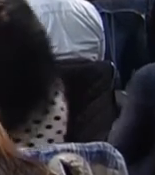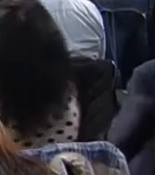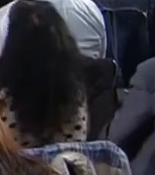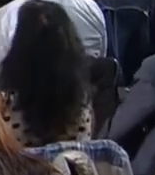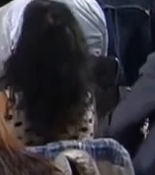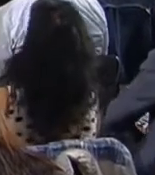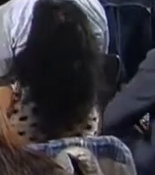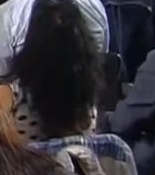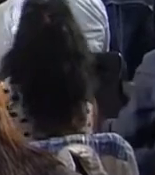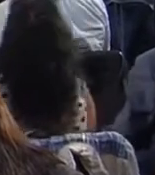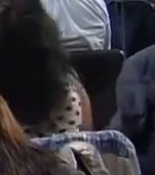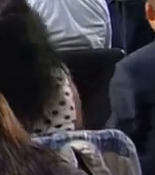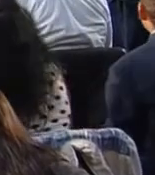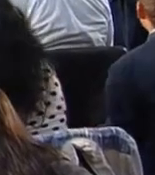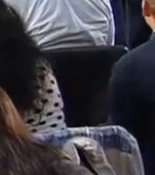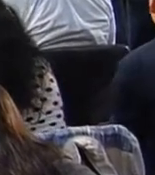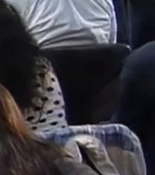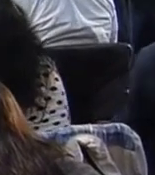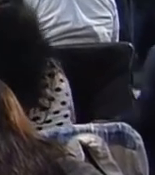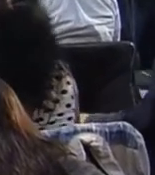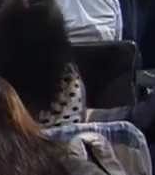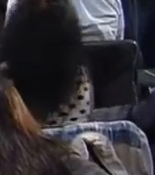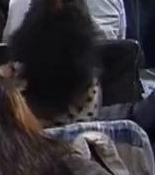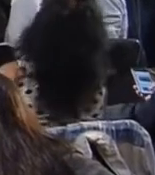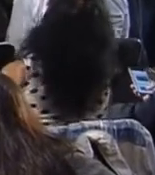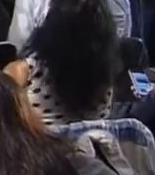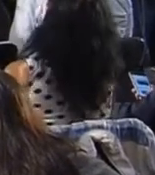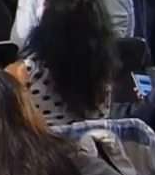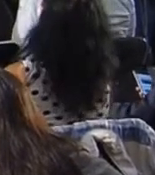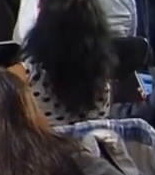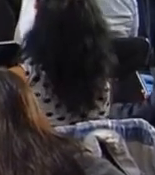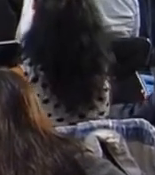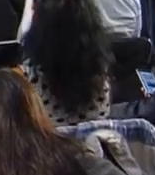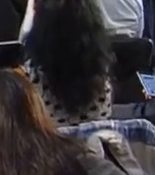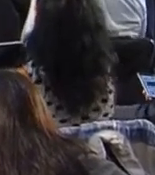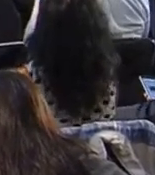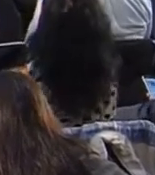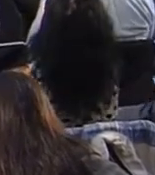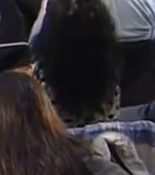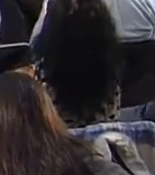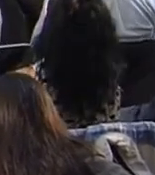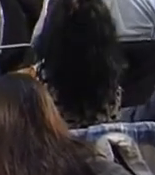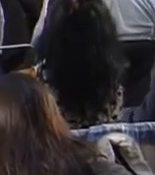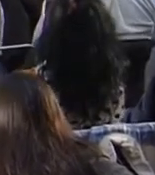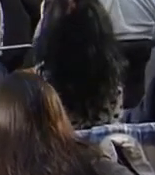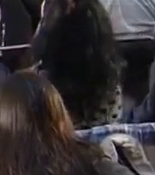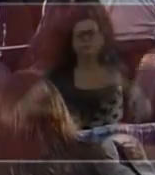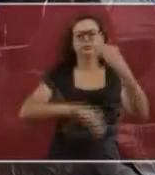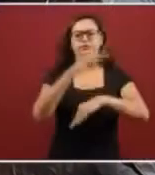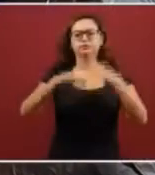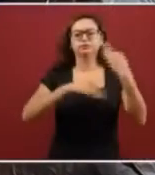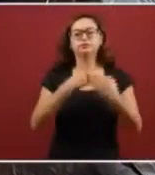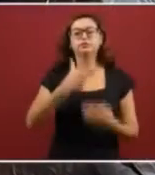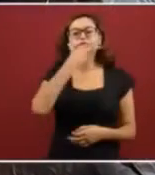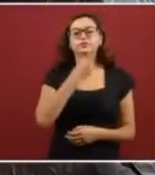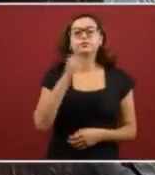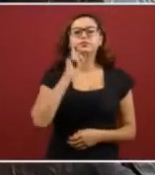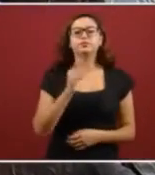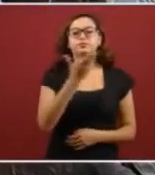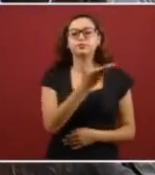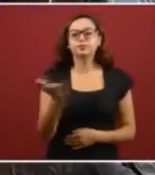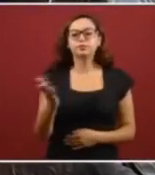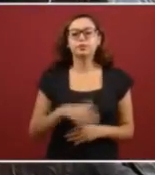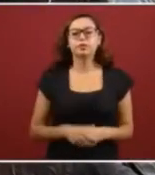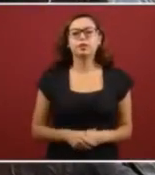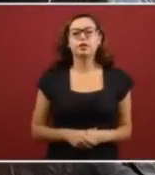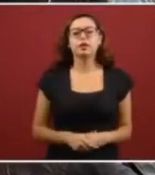They won't let him go. He's got to go. Okay, so Mr. Abrad is on. He's saying hello to everybody. Nos pidió el